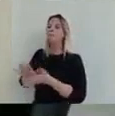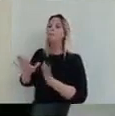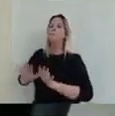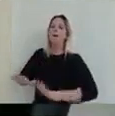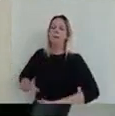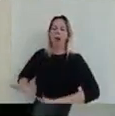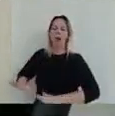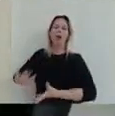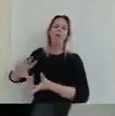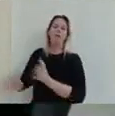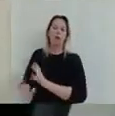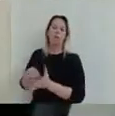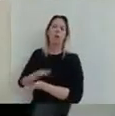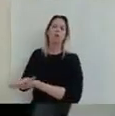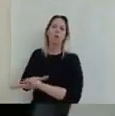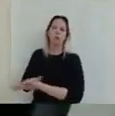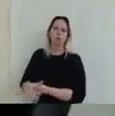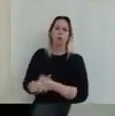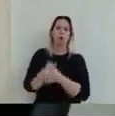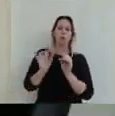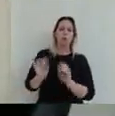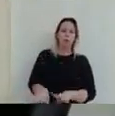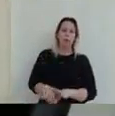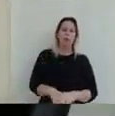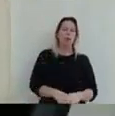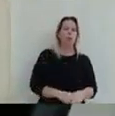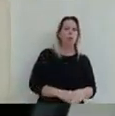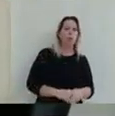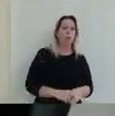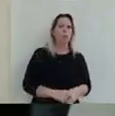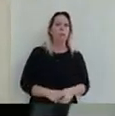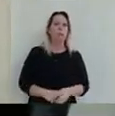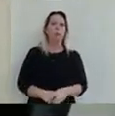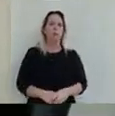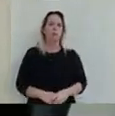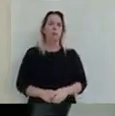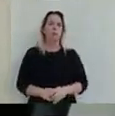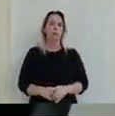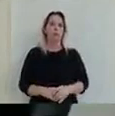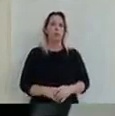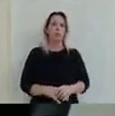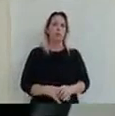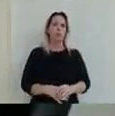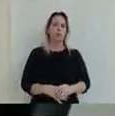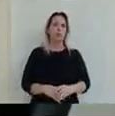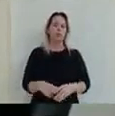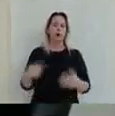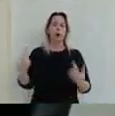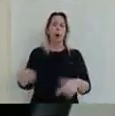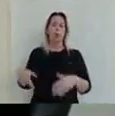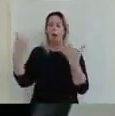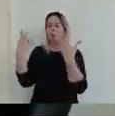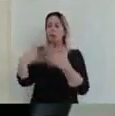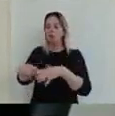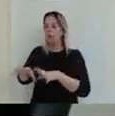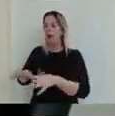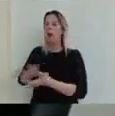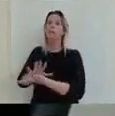la gente, de la manera que podemos estar. Y en ese momento los ayudamos a construir cada uno de los protocolos, que inclusive